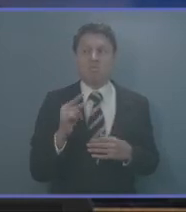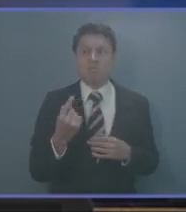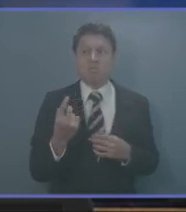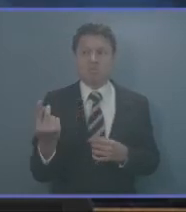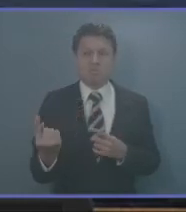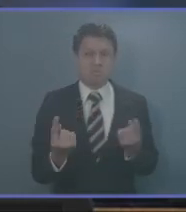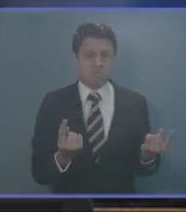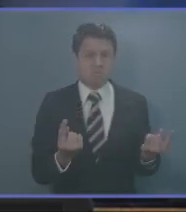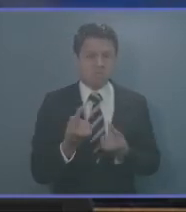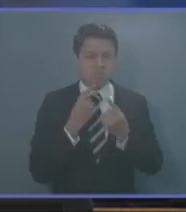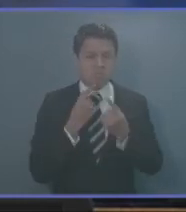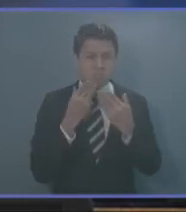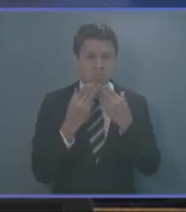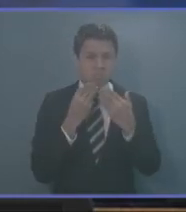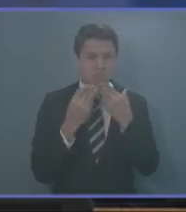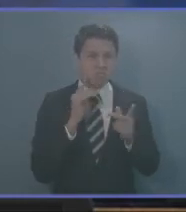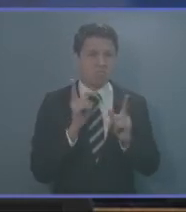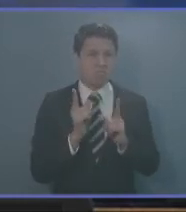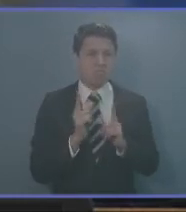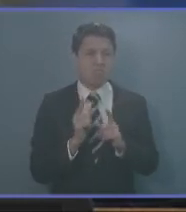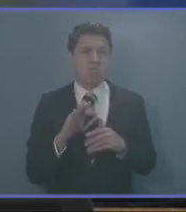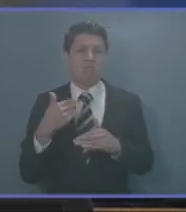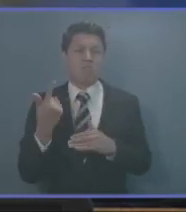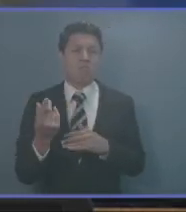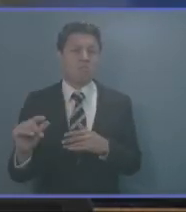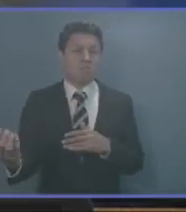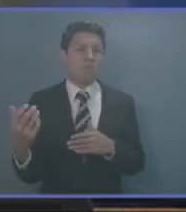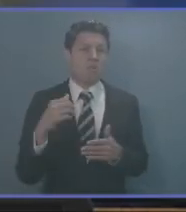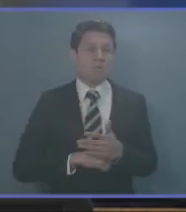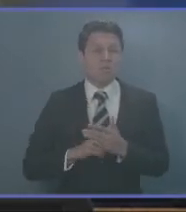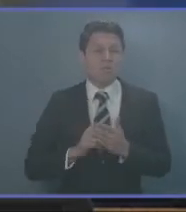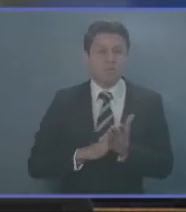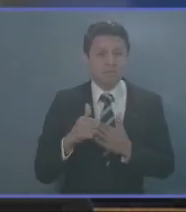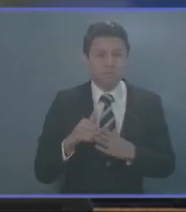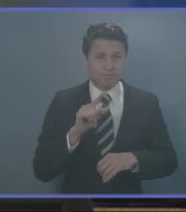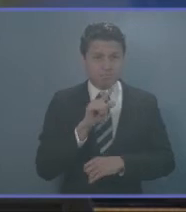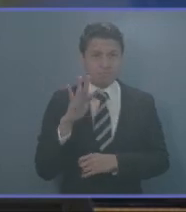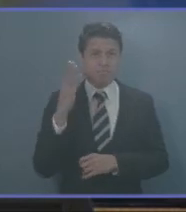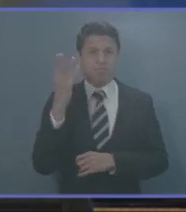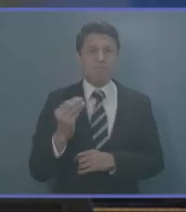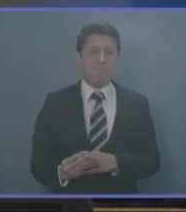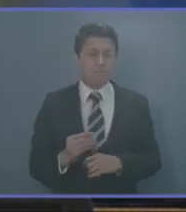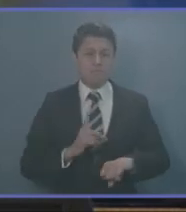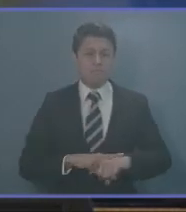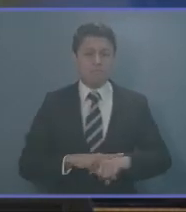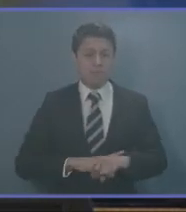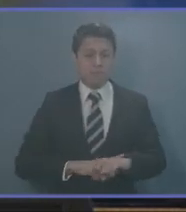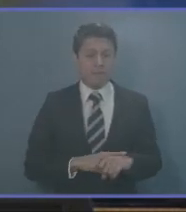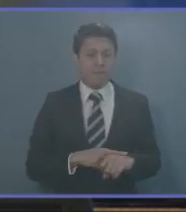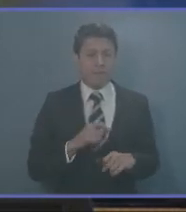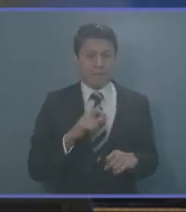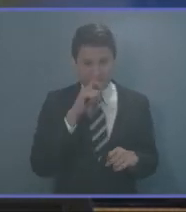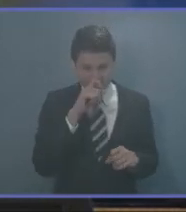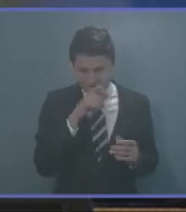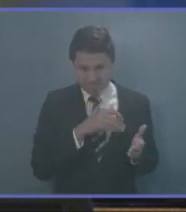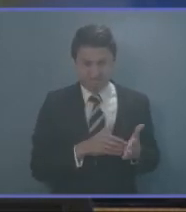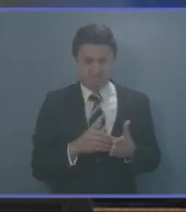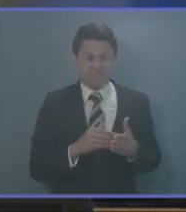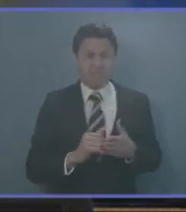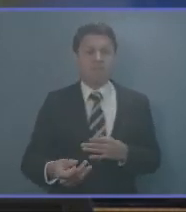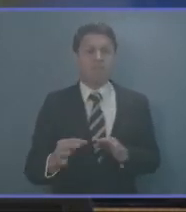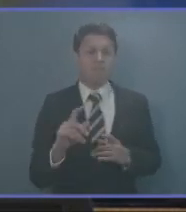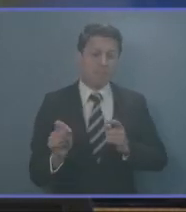apertura a prueba al supuesto infractor dentro del plazo de 15 días hábiles, contados a partir de la notificación